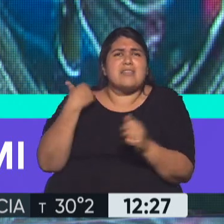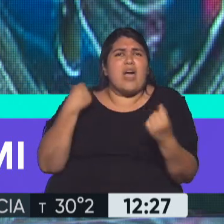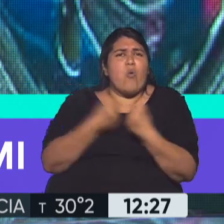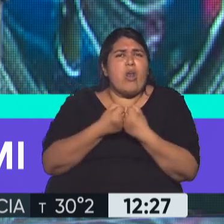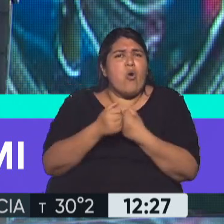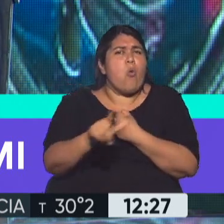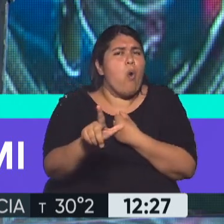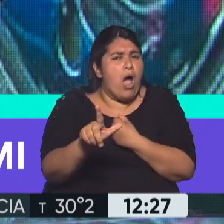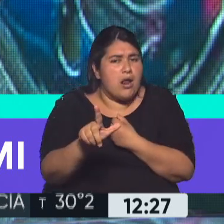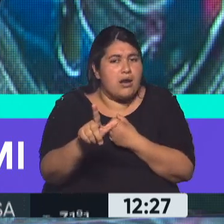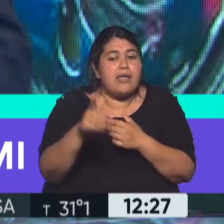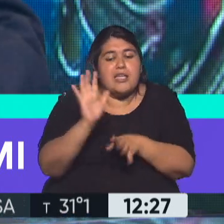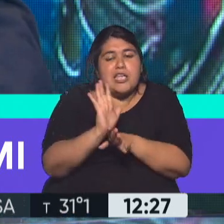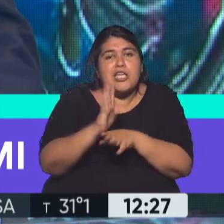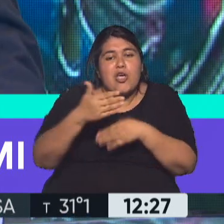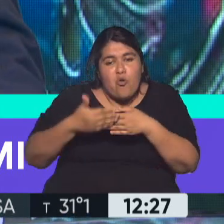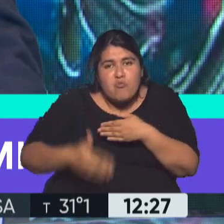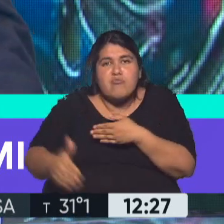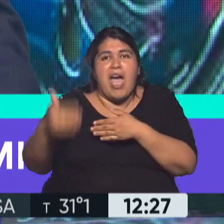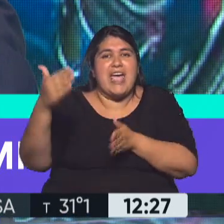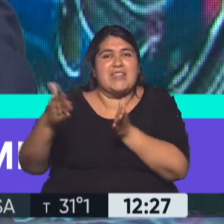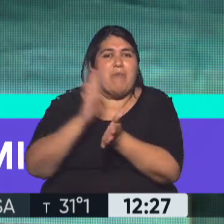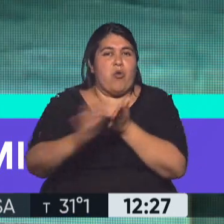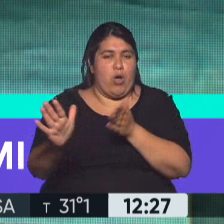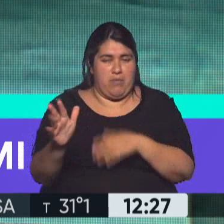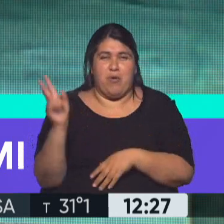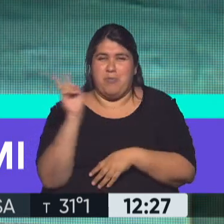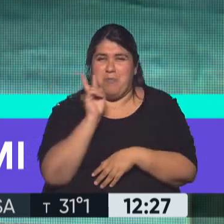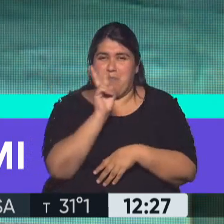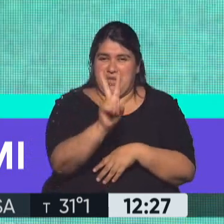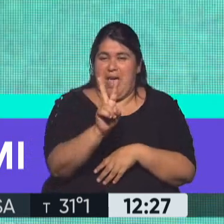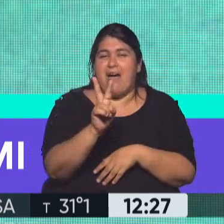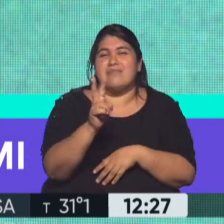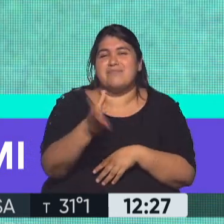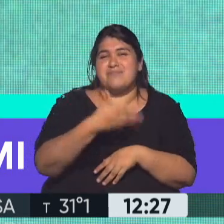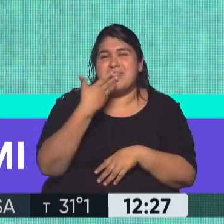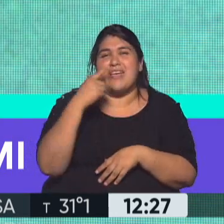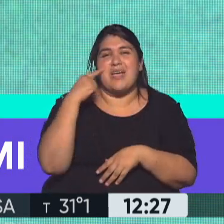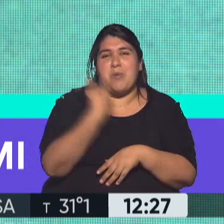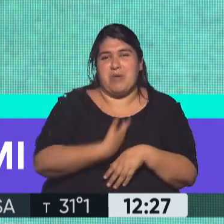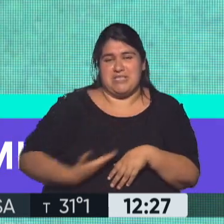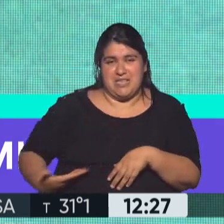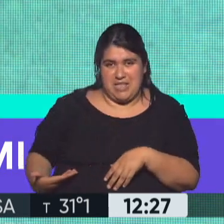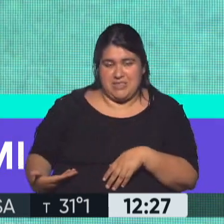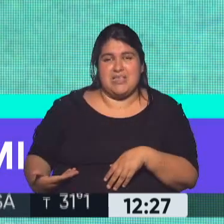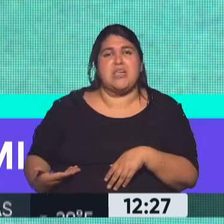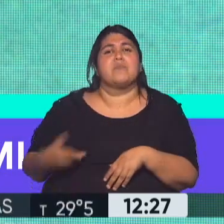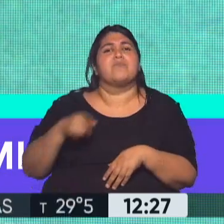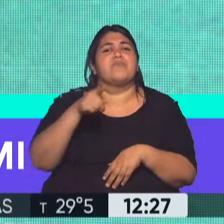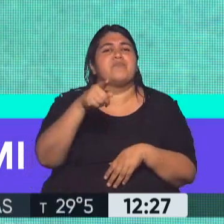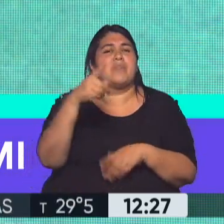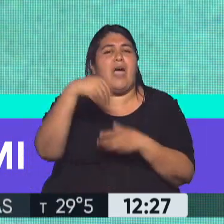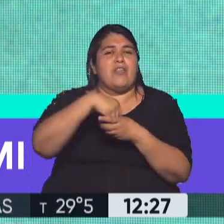y el inicio de una nueva etapa que debe ser absolutamente diferente. Si te parece, compartimos parte del discurso del presidente Alberto Fernández en